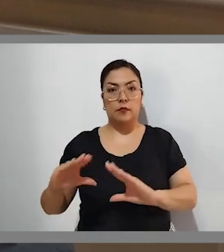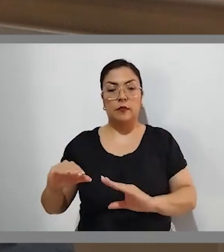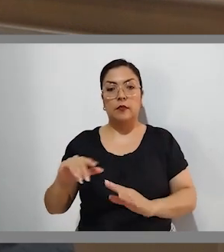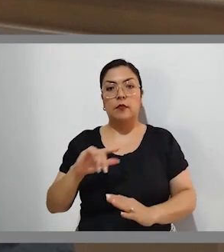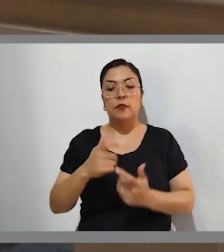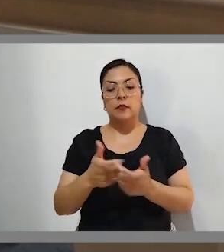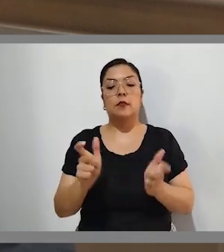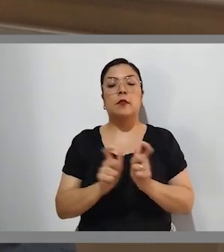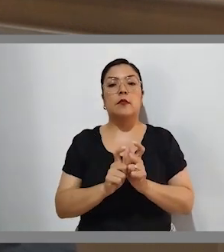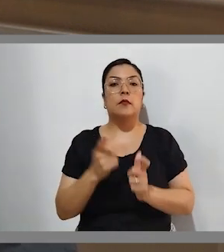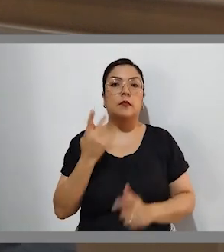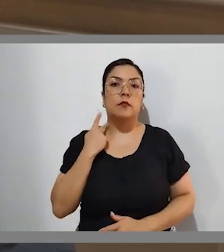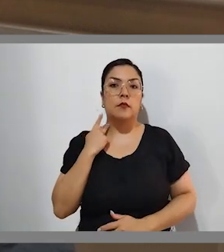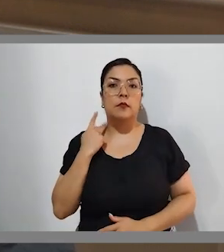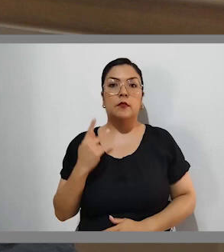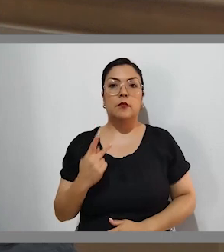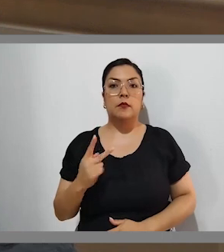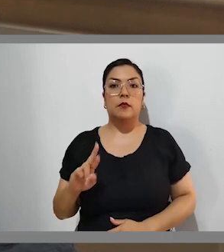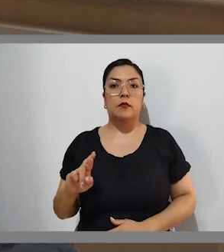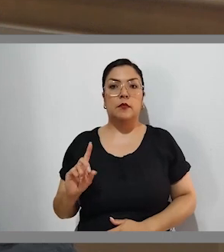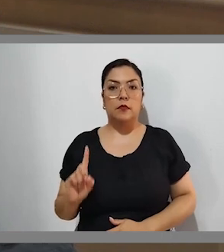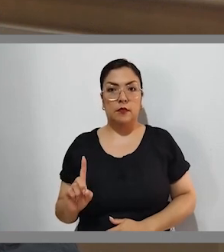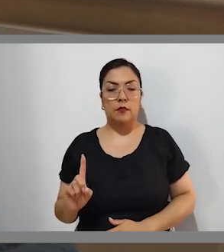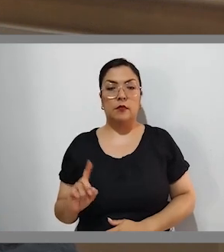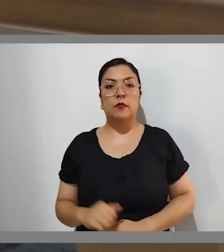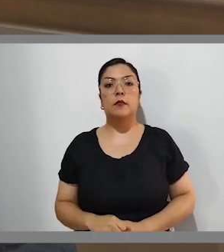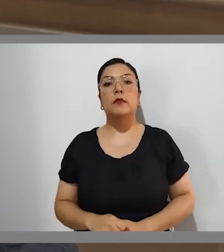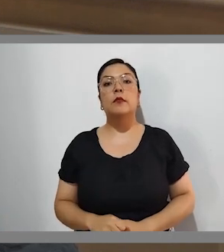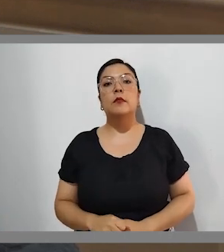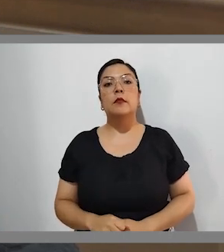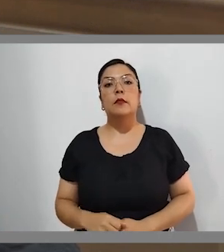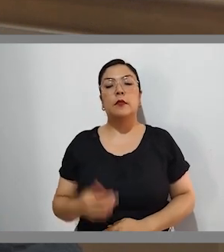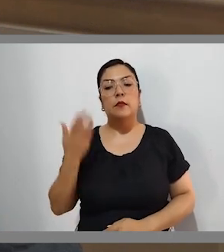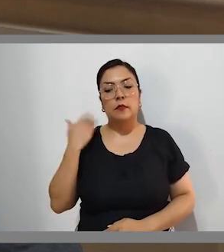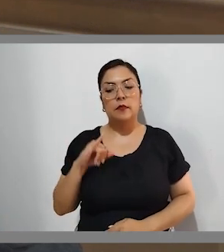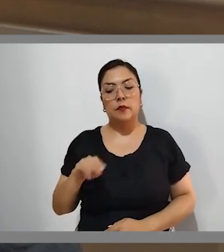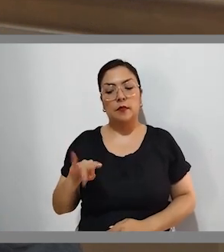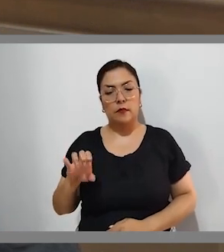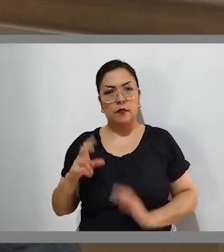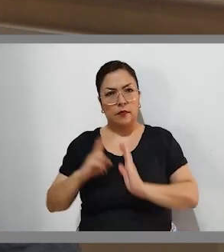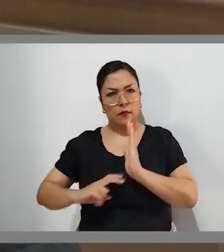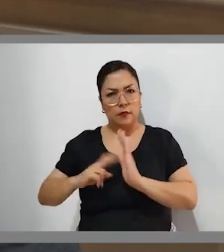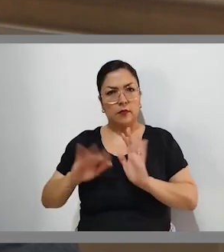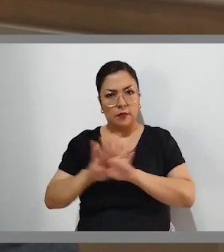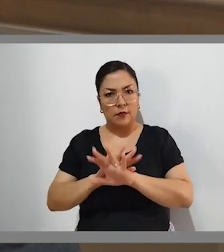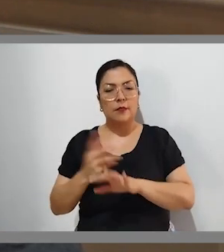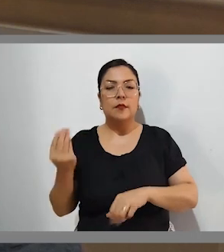del PRD, que fue organizada por el INE, derivado de la reforma político-electoral de 2014.